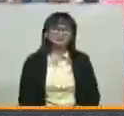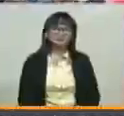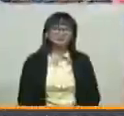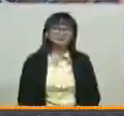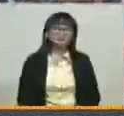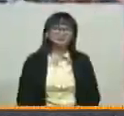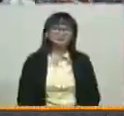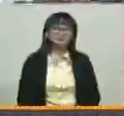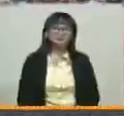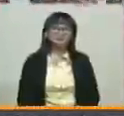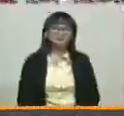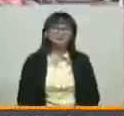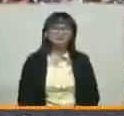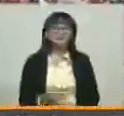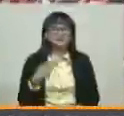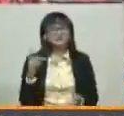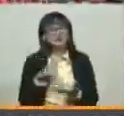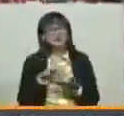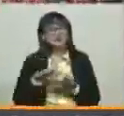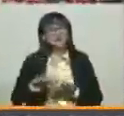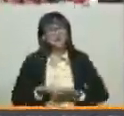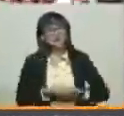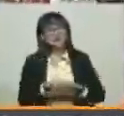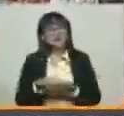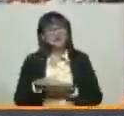Por eso he venido a Trujillo.